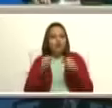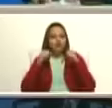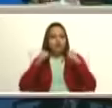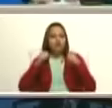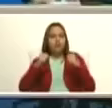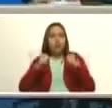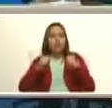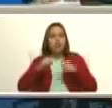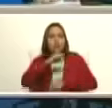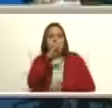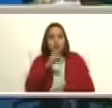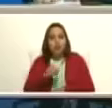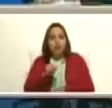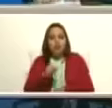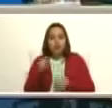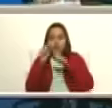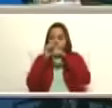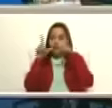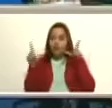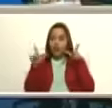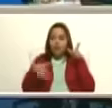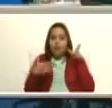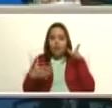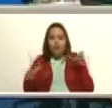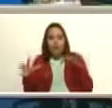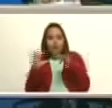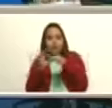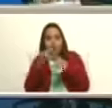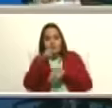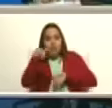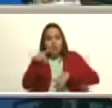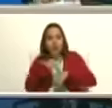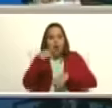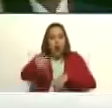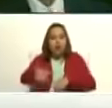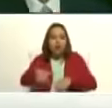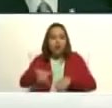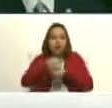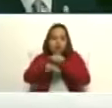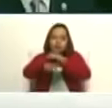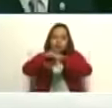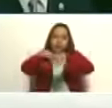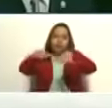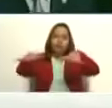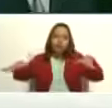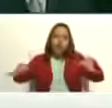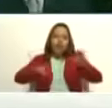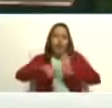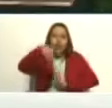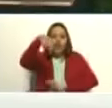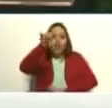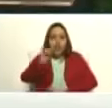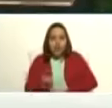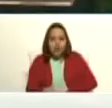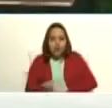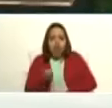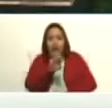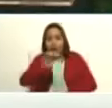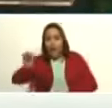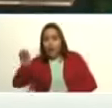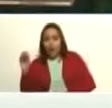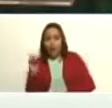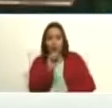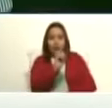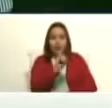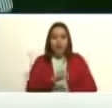Impresionante el espíritu de unión nacional que hoy corre de norte a sur, de este a